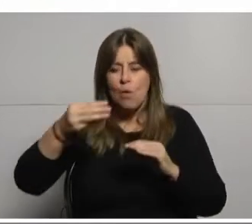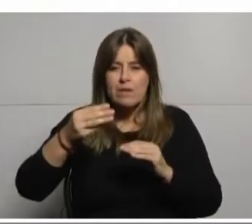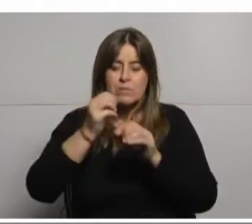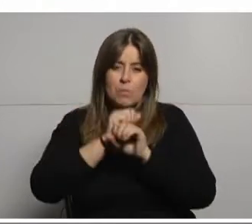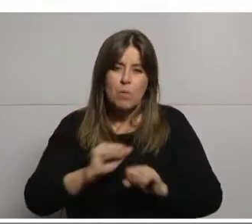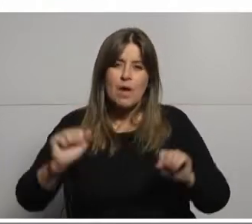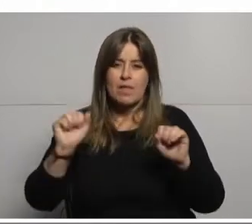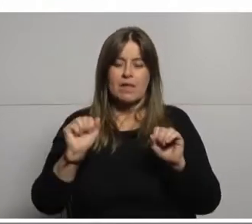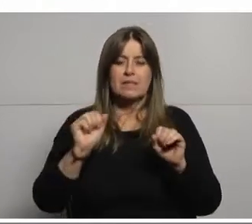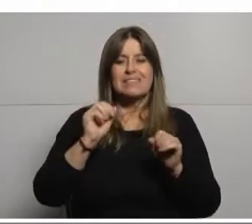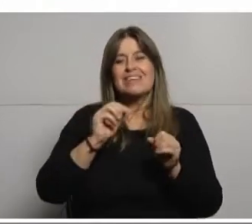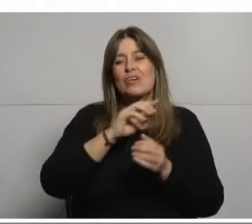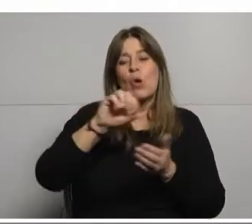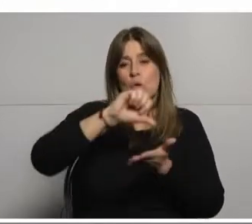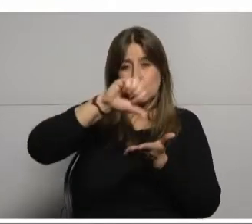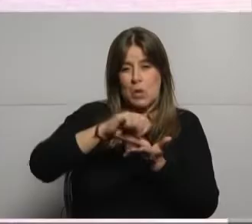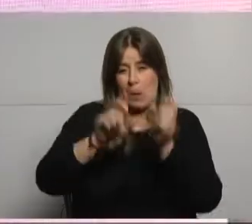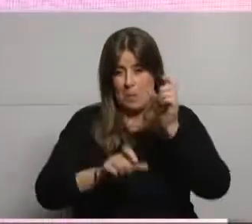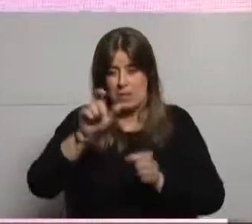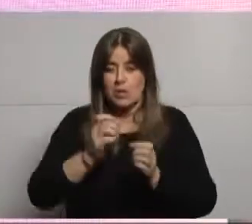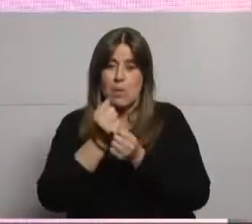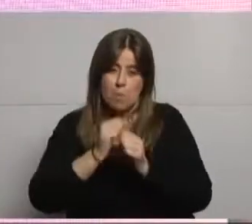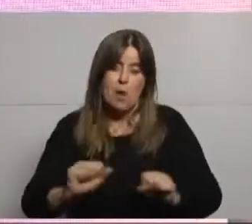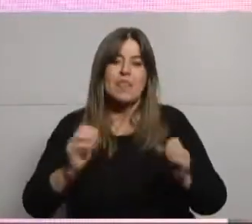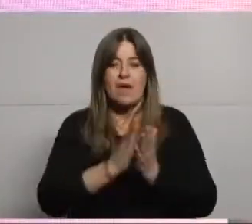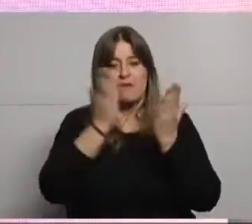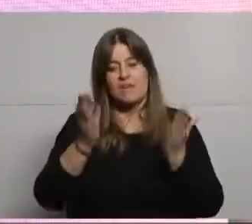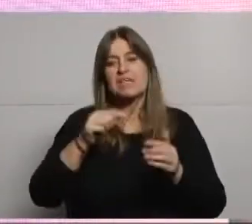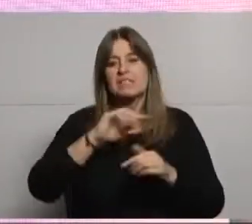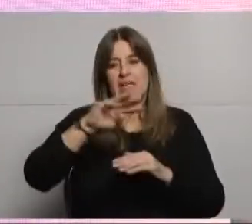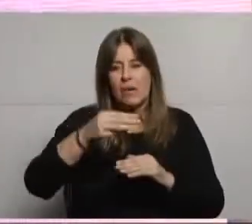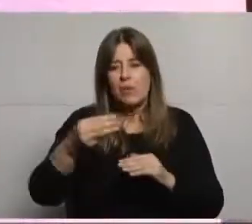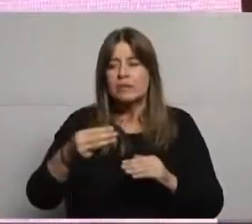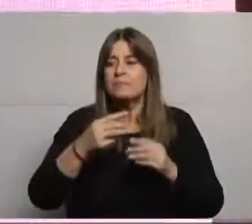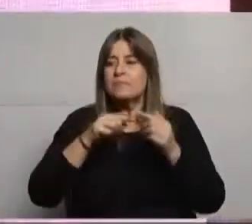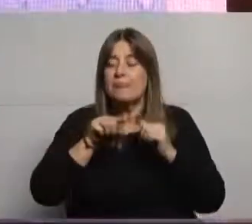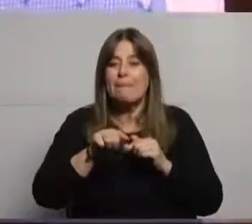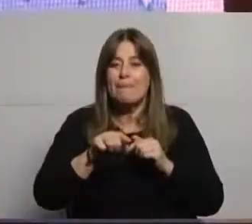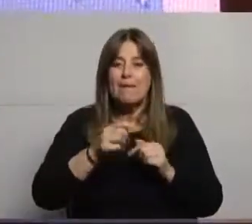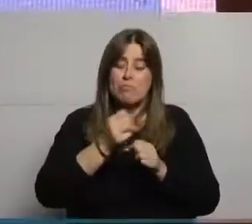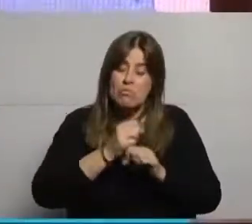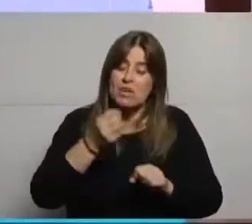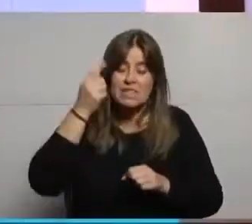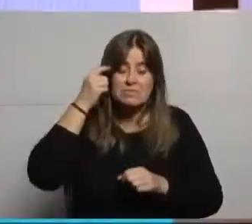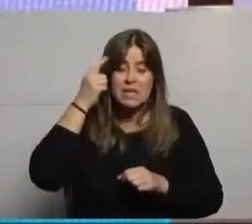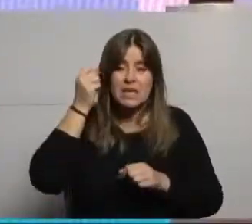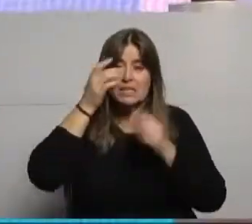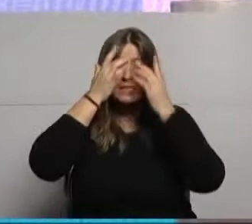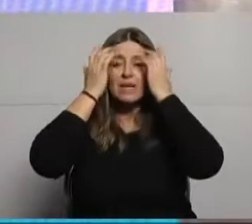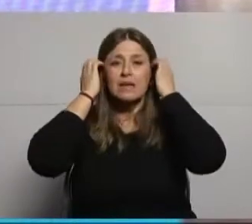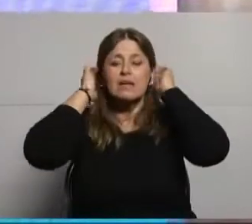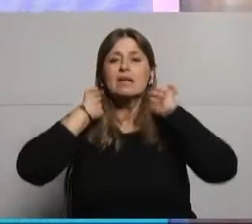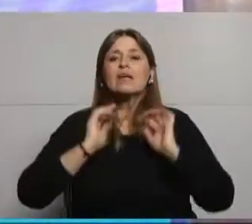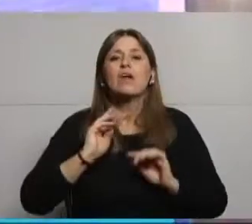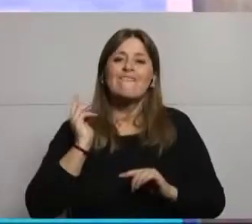para cualquier ciudadano en el catálogo de datos abiertos. Hemos tenido muy buena experiencia con